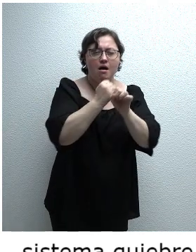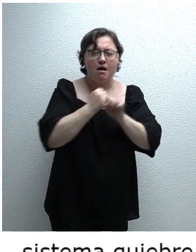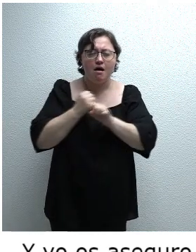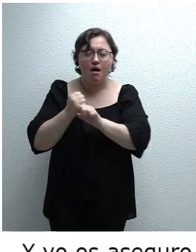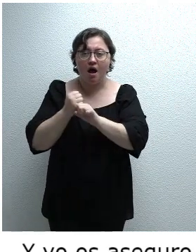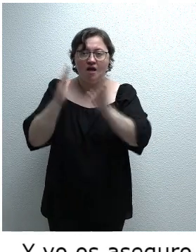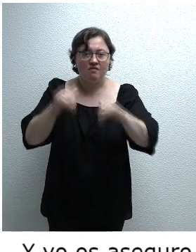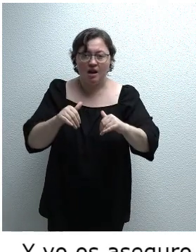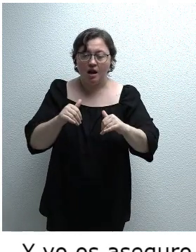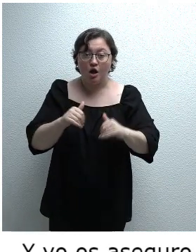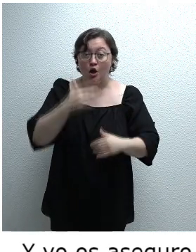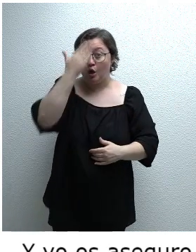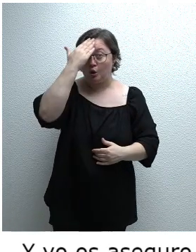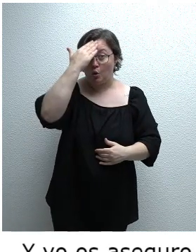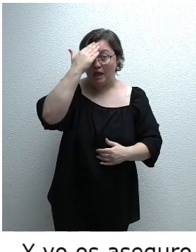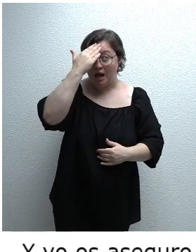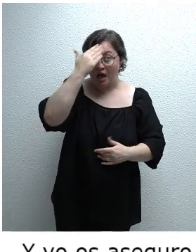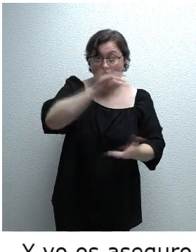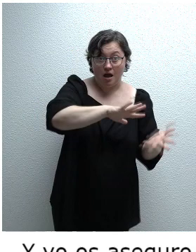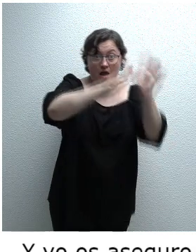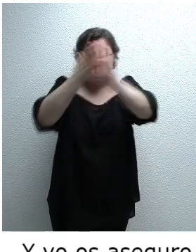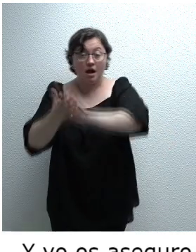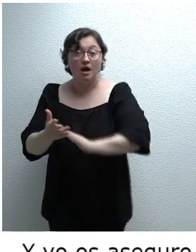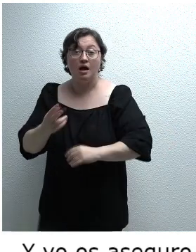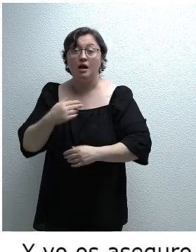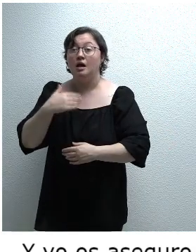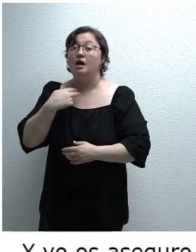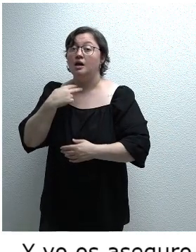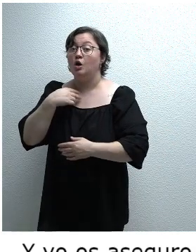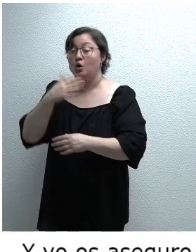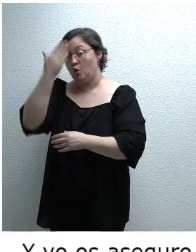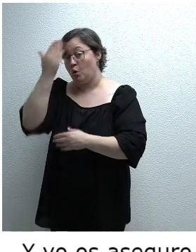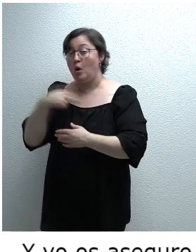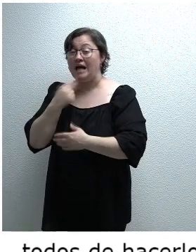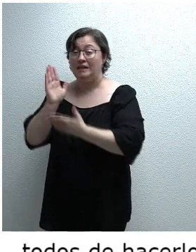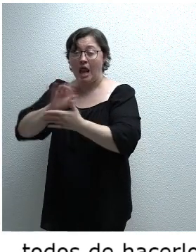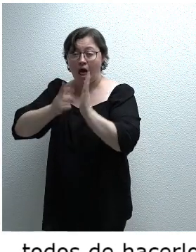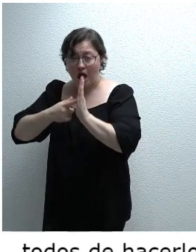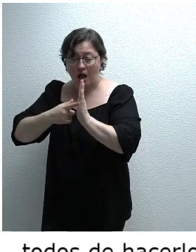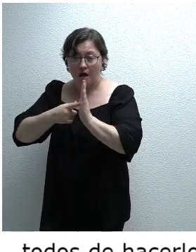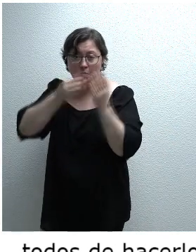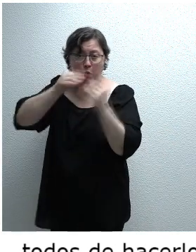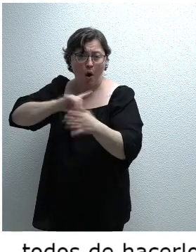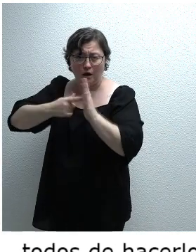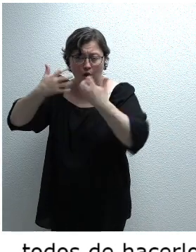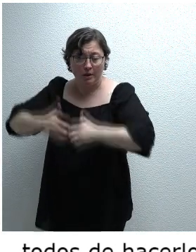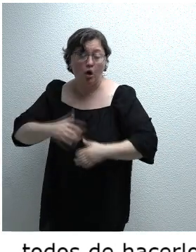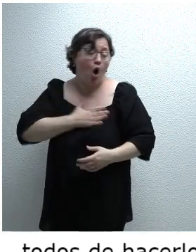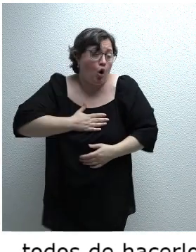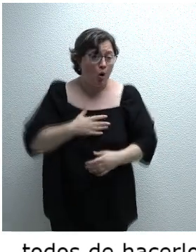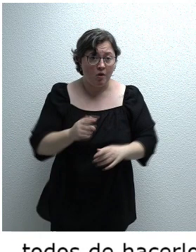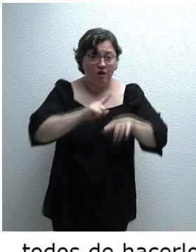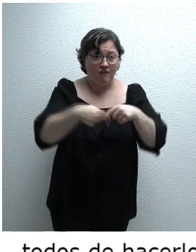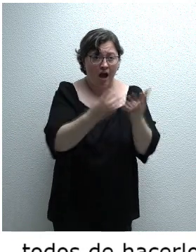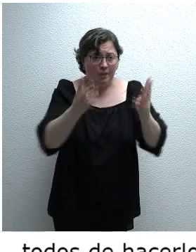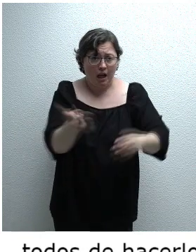tutelas se conviertan ahora en curatelas representativas. Pues también tengo ese temor porque es más fácil, más cómodo en muchas ocasiones, tanto para la